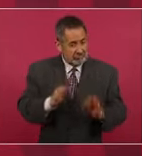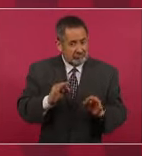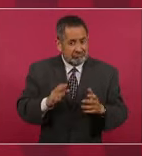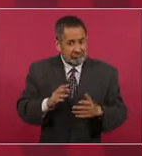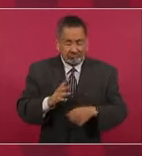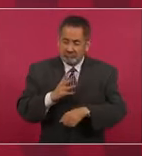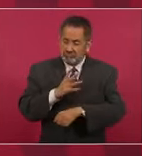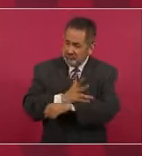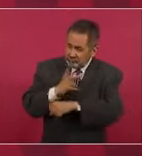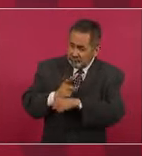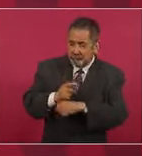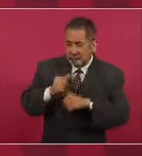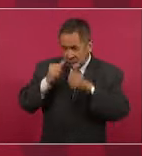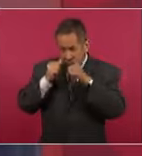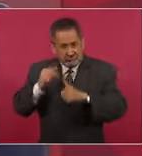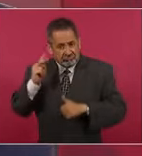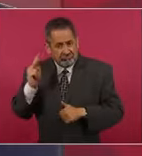verdaderas